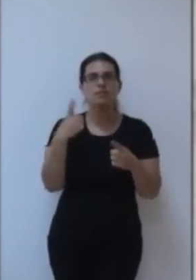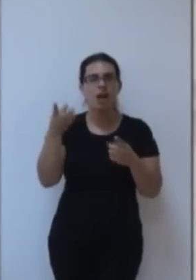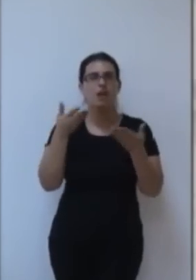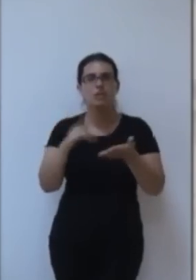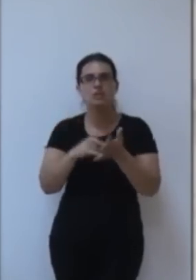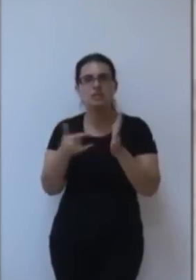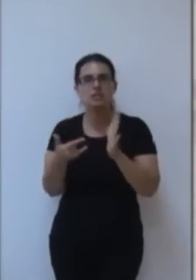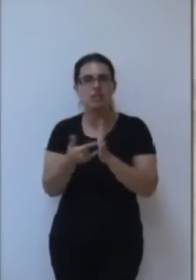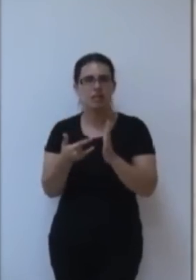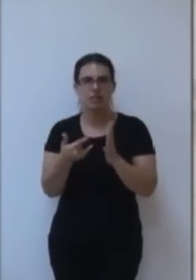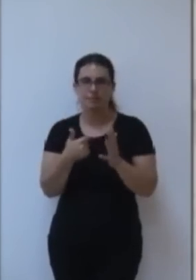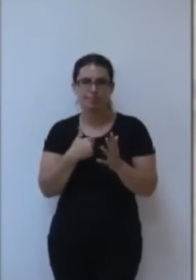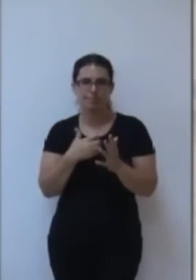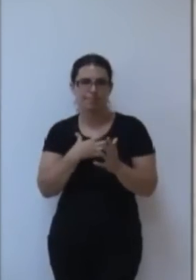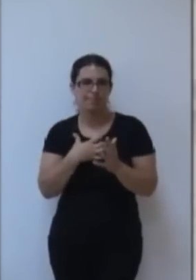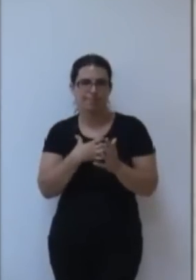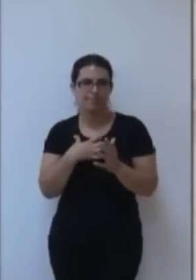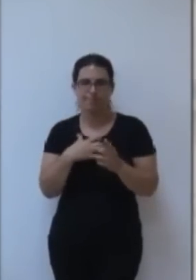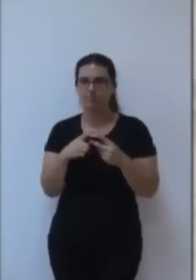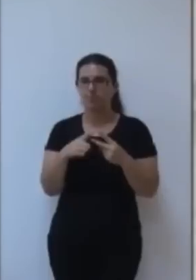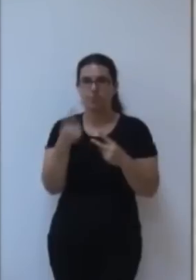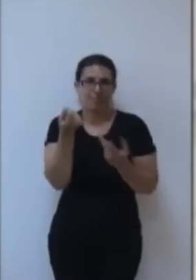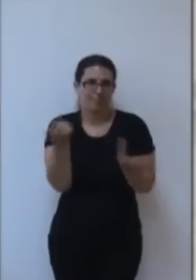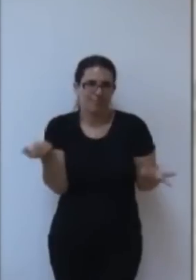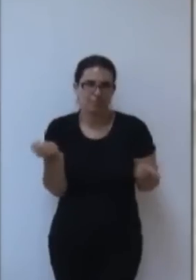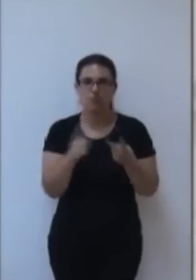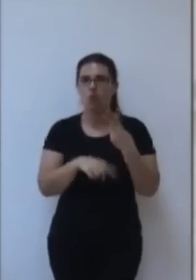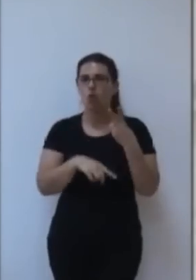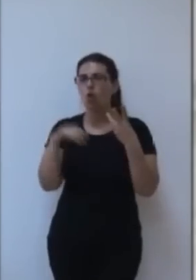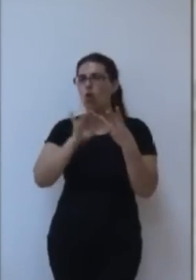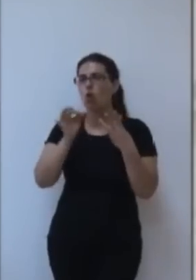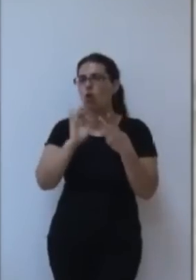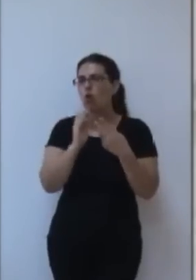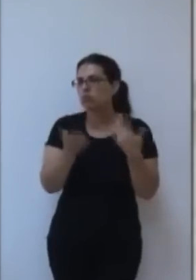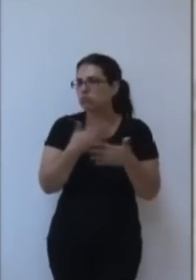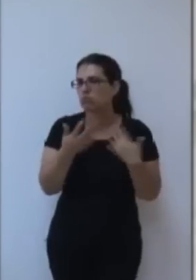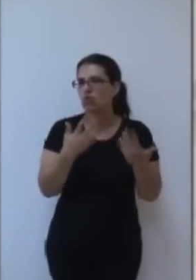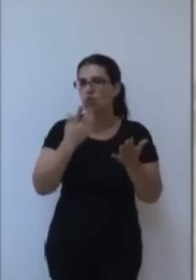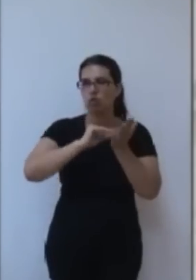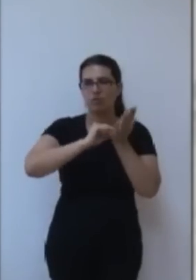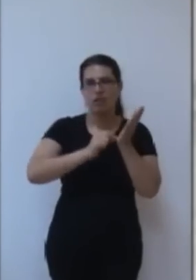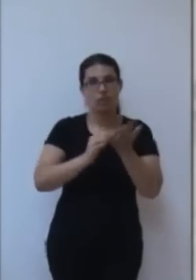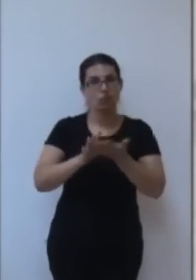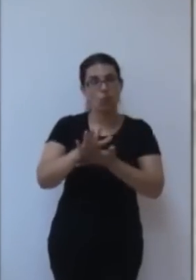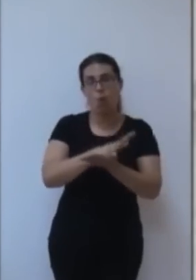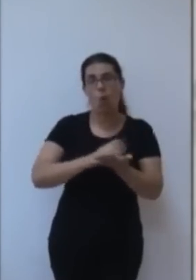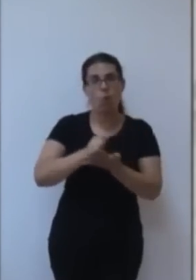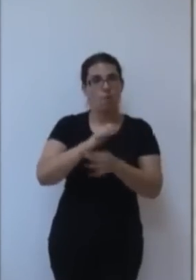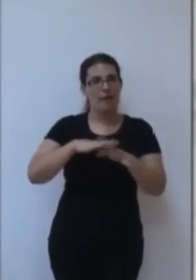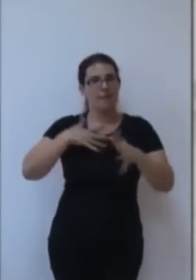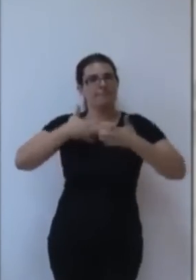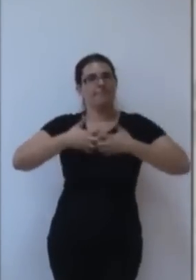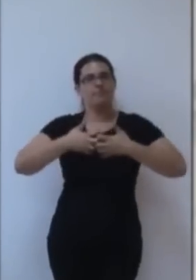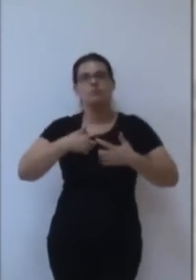que económicamente no puedo llegar a ellas, o resulta que la contratación de todo ello es muy compleja y no